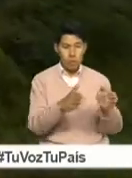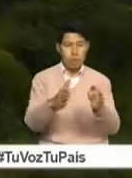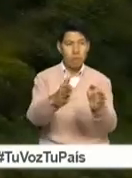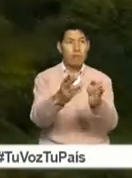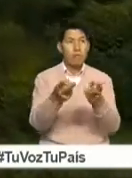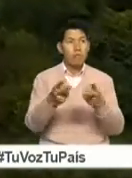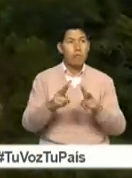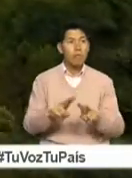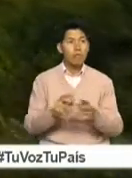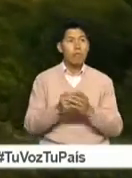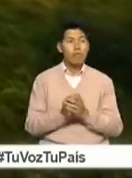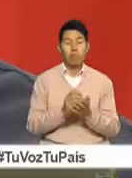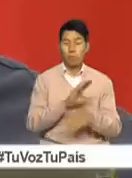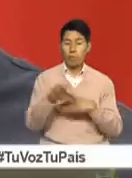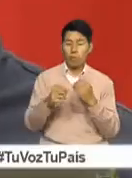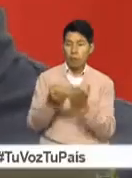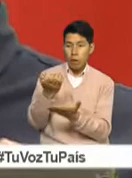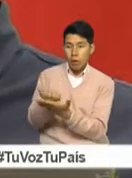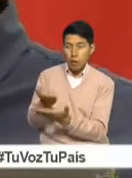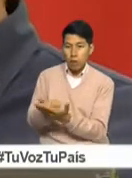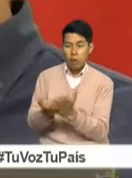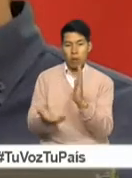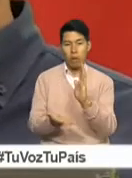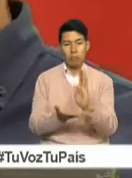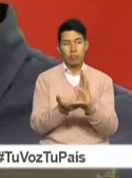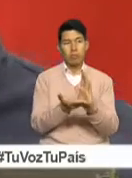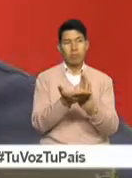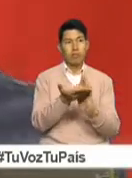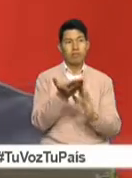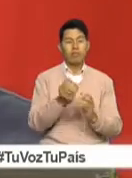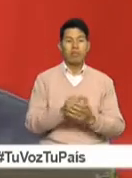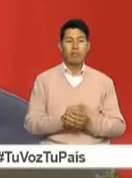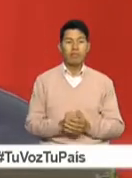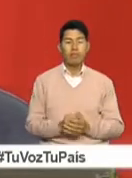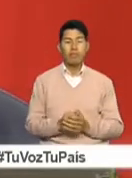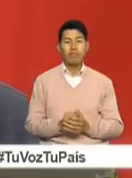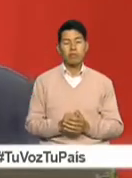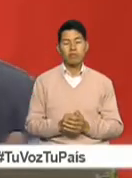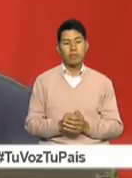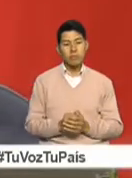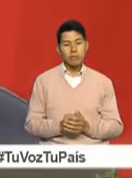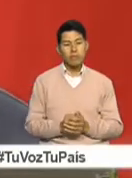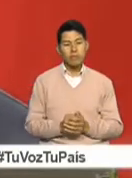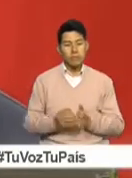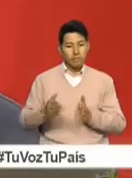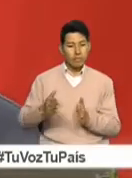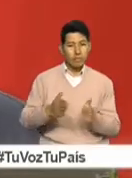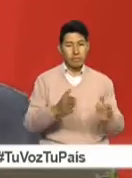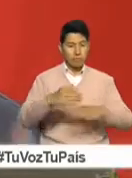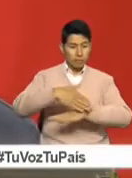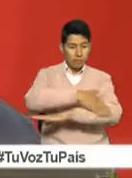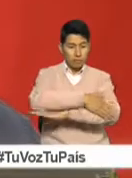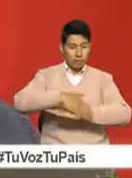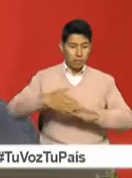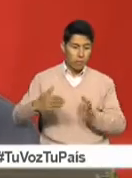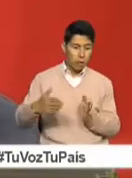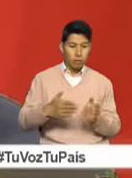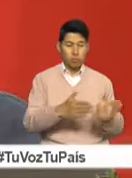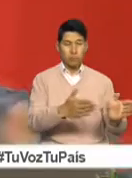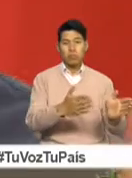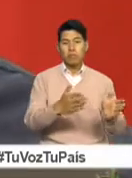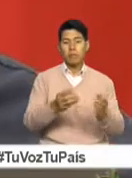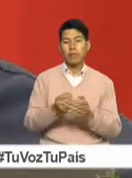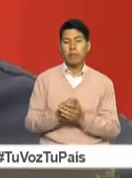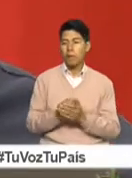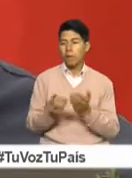económica de los habitantes que va a facilitar la movilidad